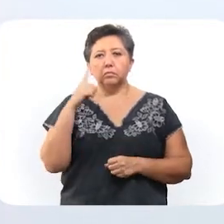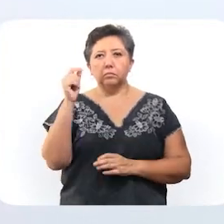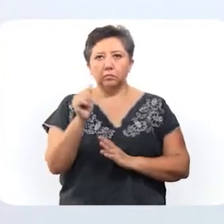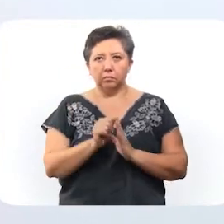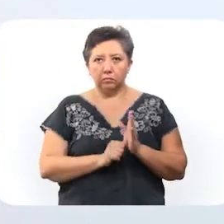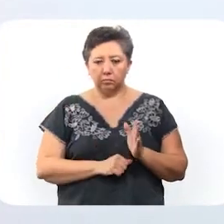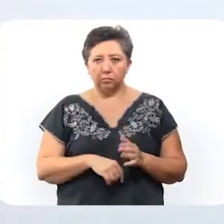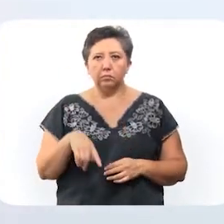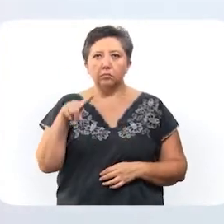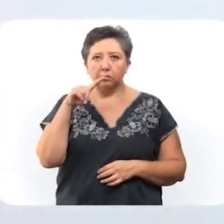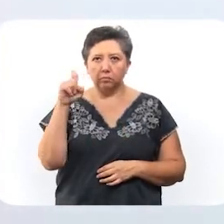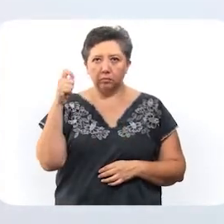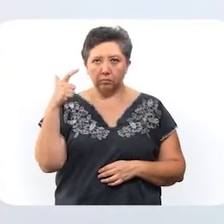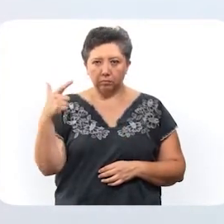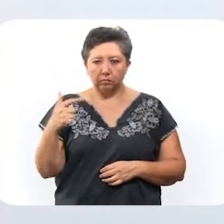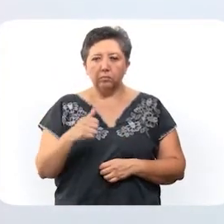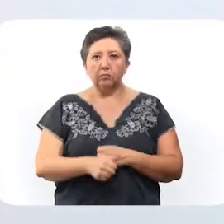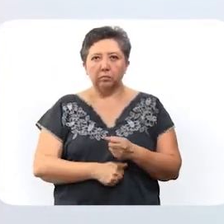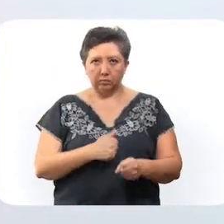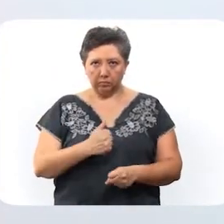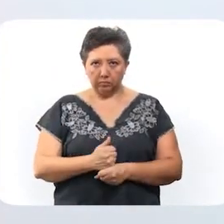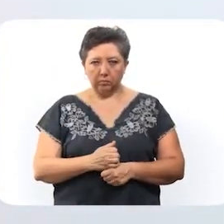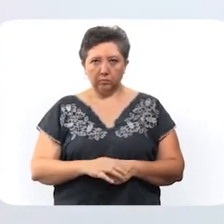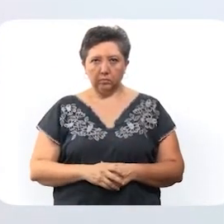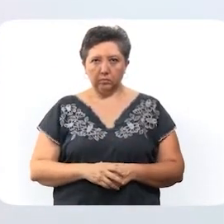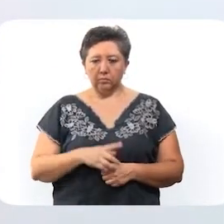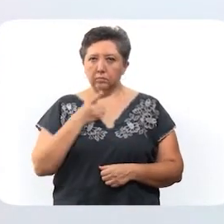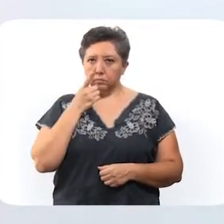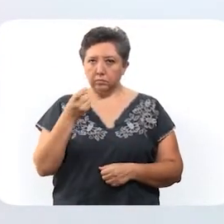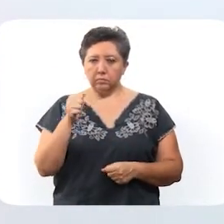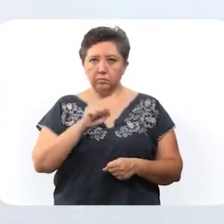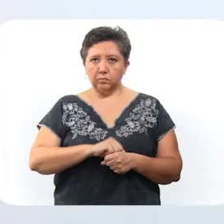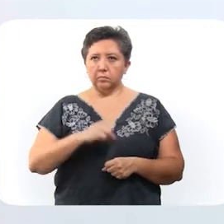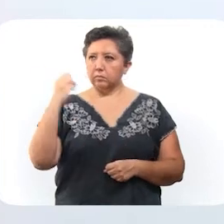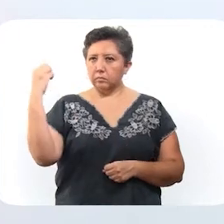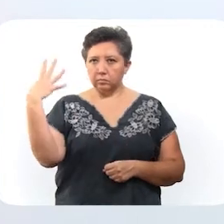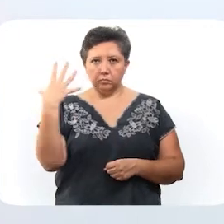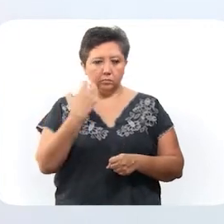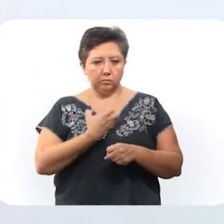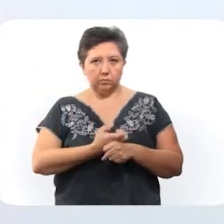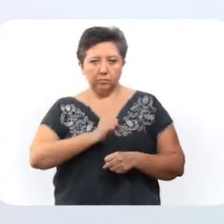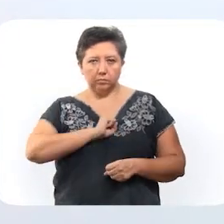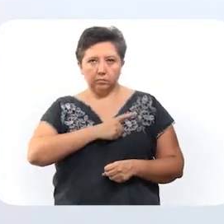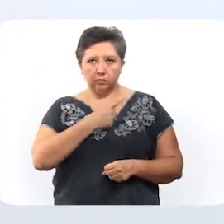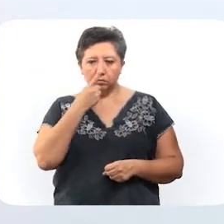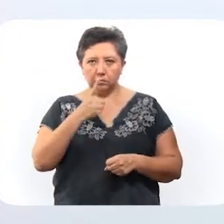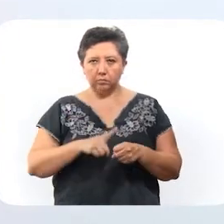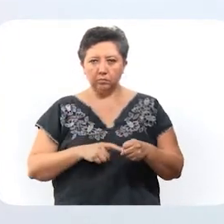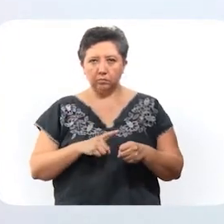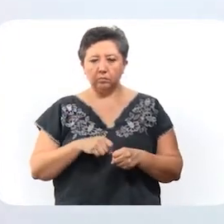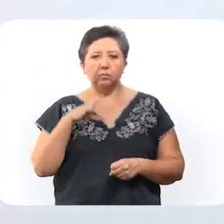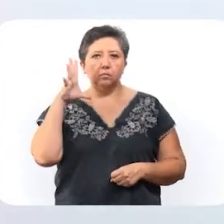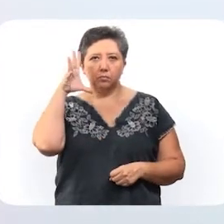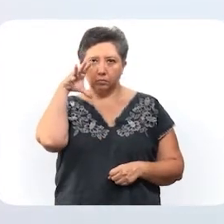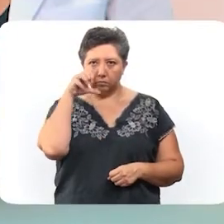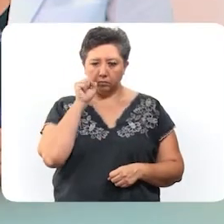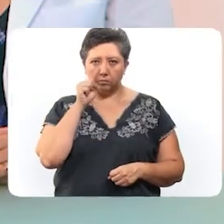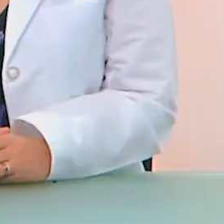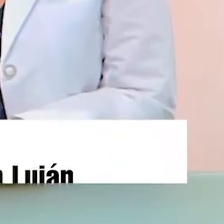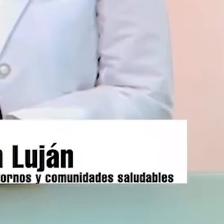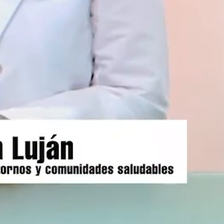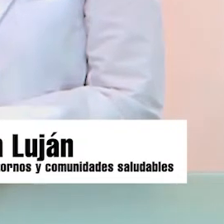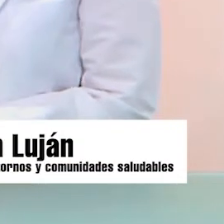casos es de un mes a 107 años. Los indicadores semanales de nuestro semáforo estatal de salud marcan color